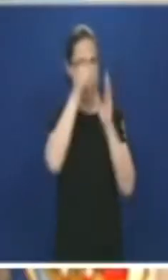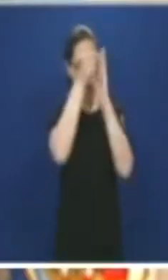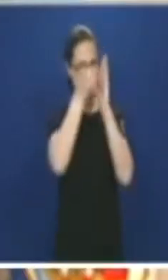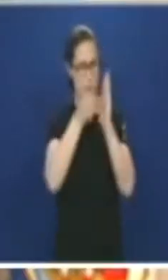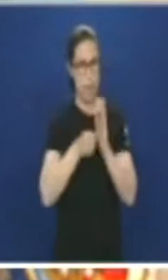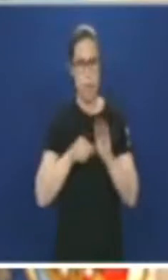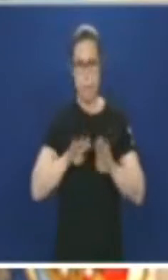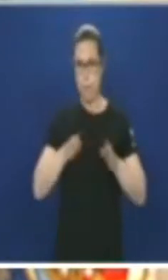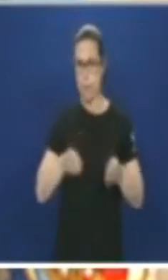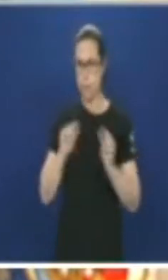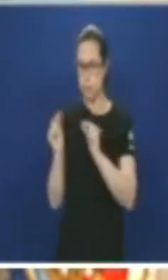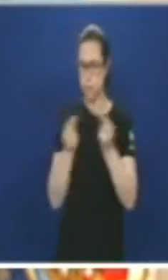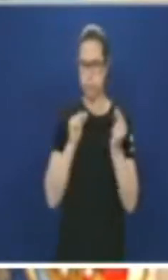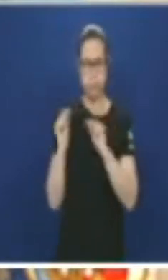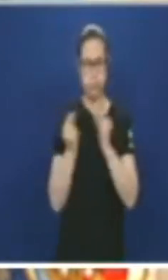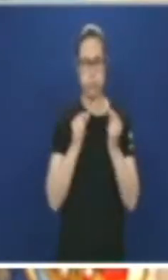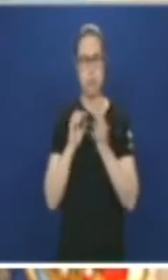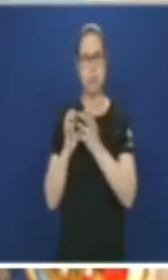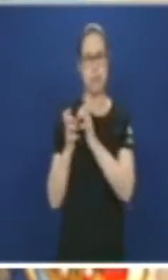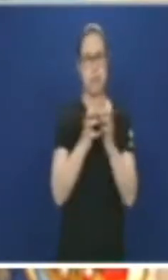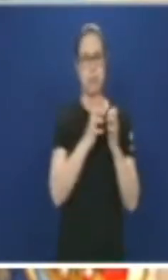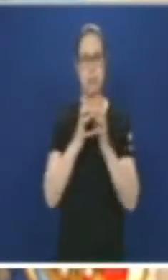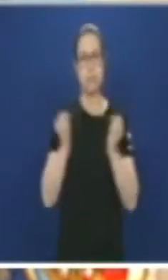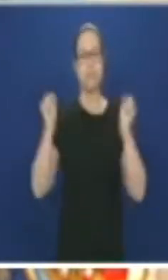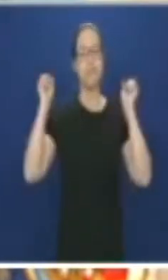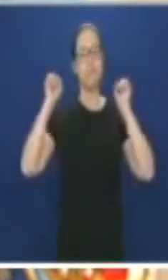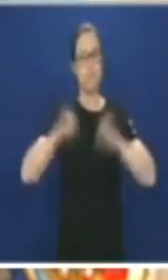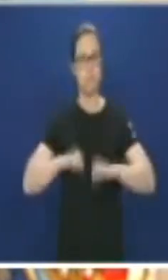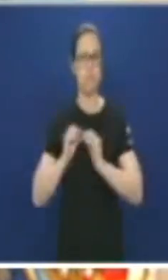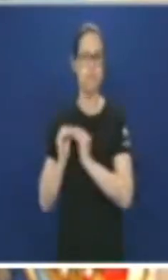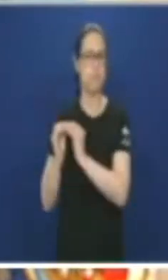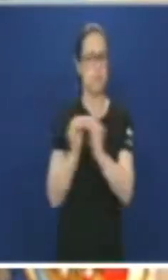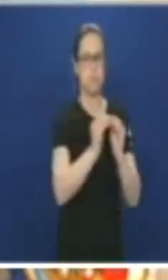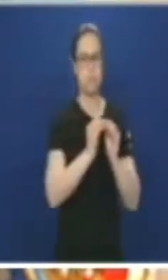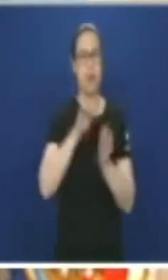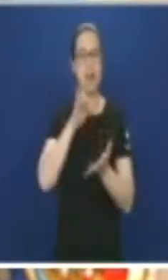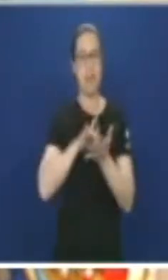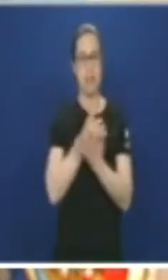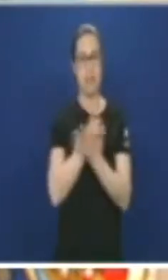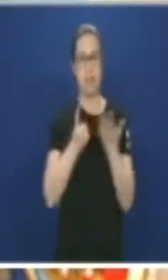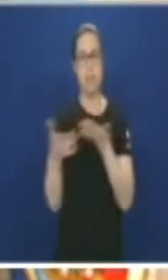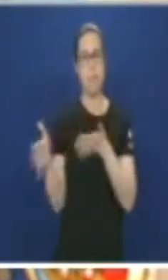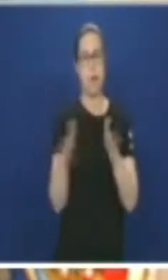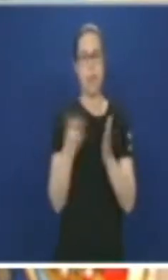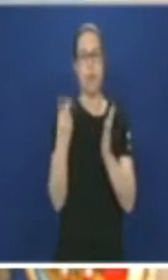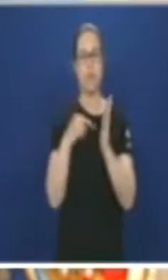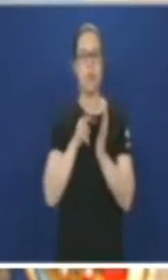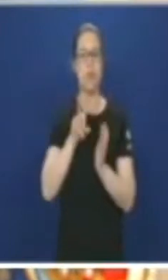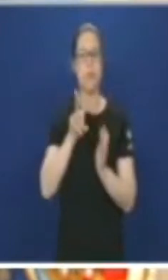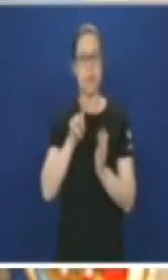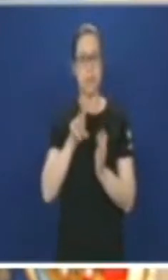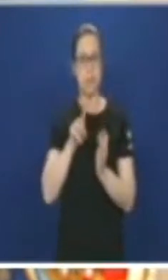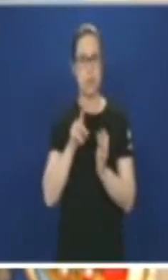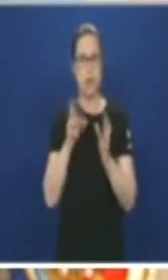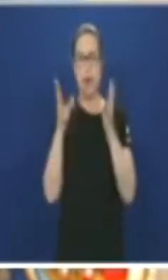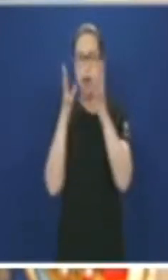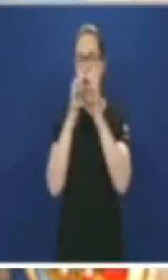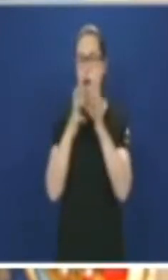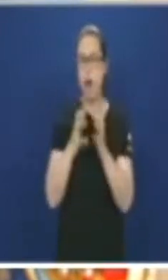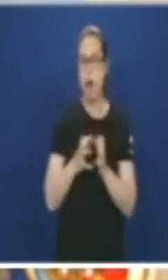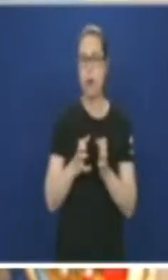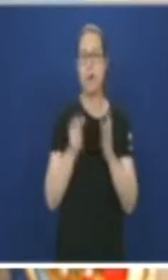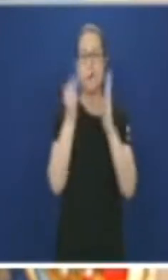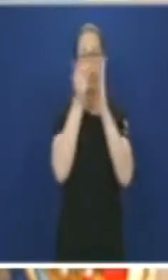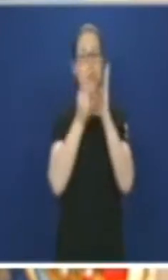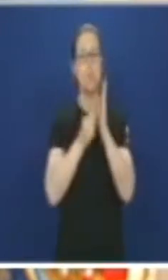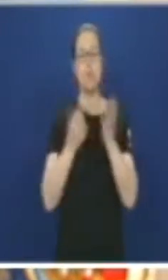por unanimidade, na súa sesión do 16 de marzo de 2021, adopta o seguinte